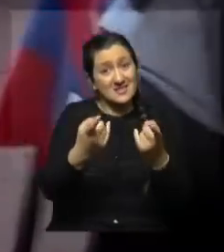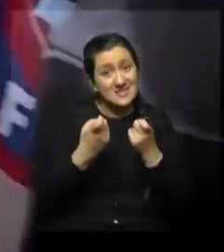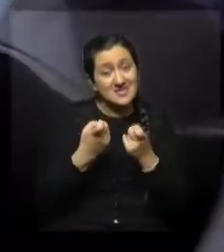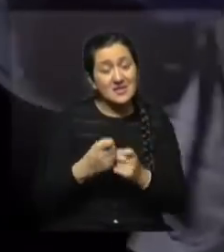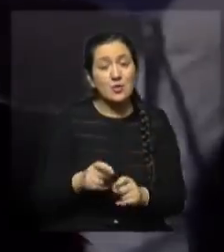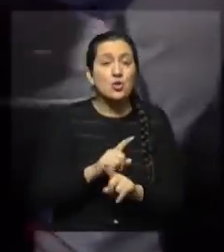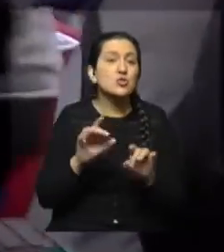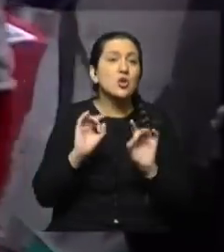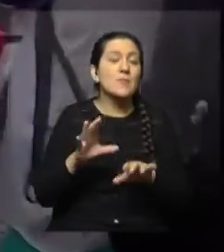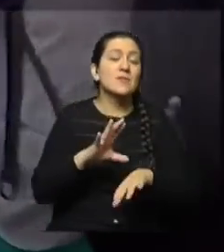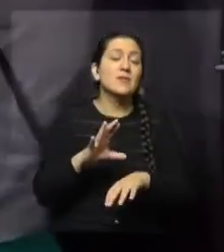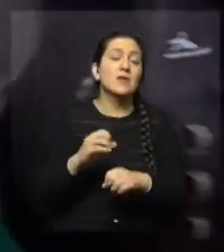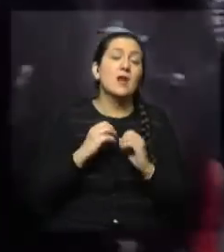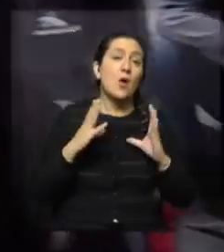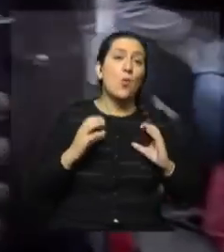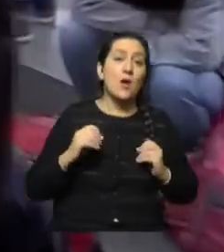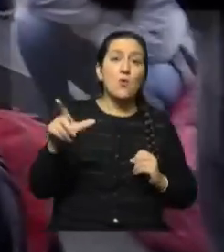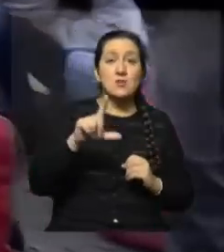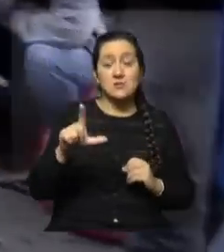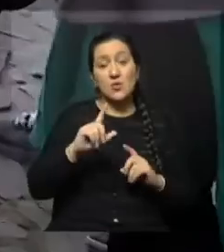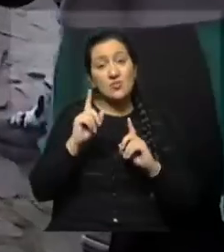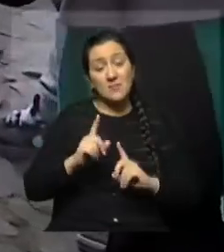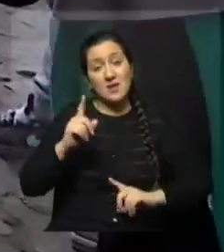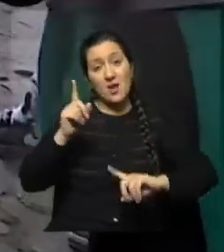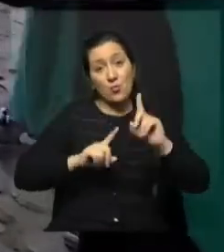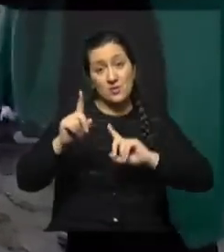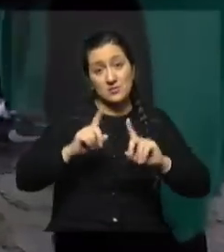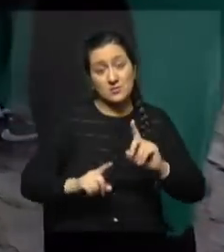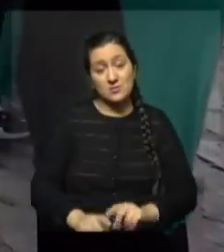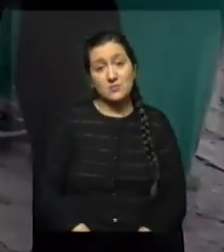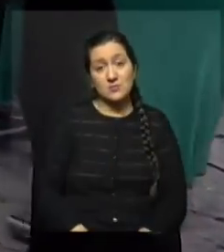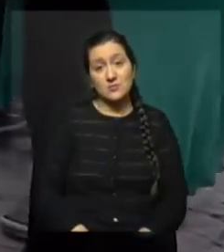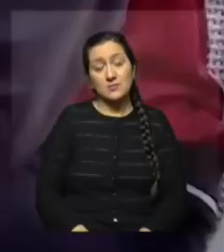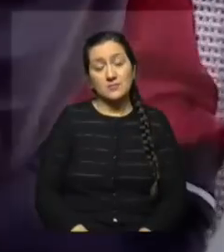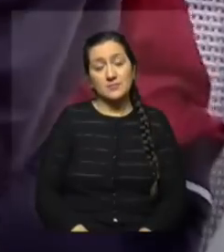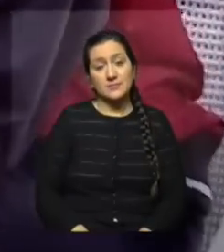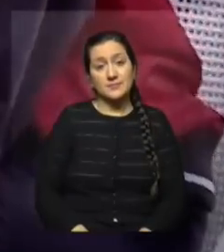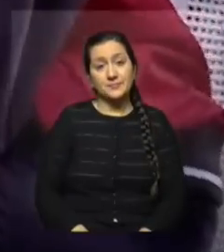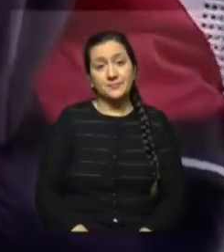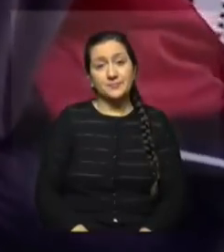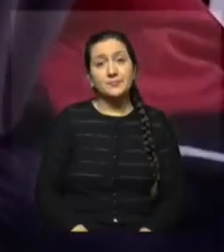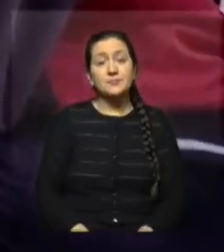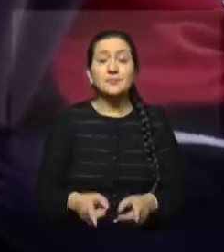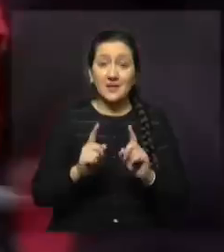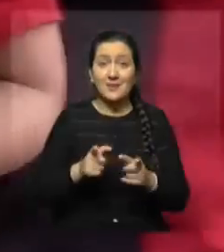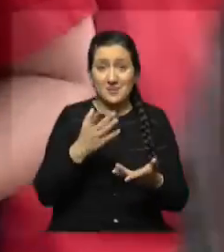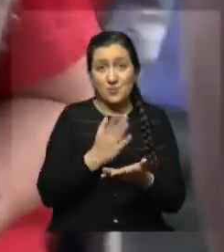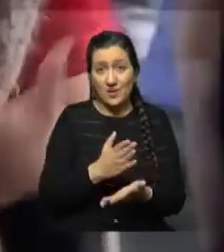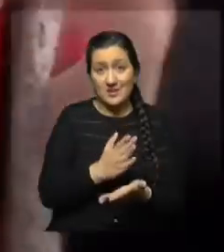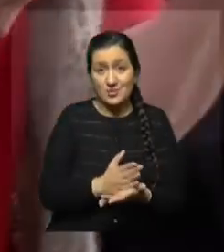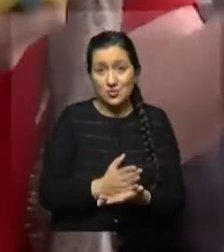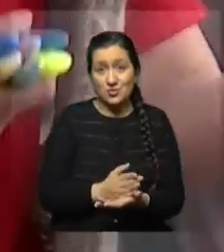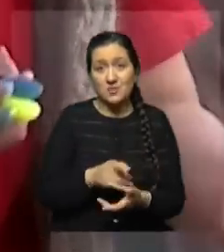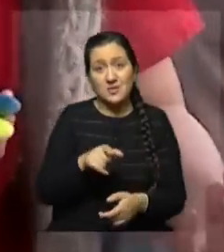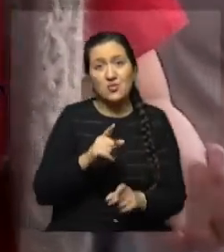en el nivel primario en el de la enseñanza media sino también en la educación terciaria y superior que también es un derecho y